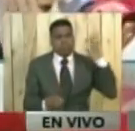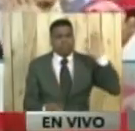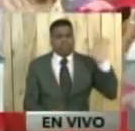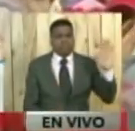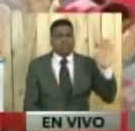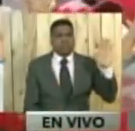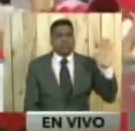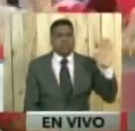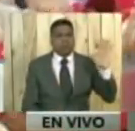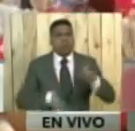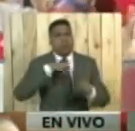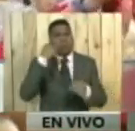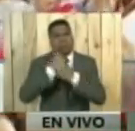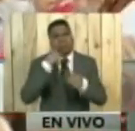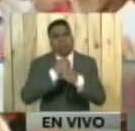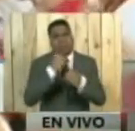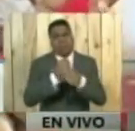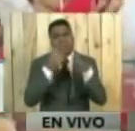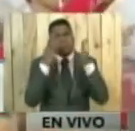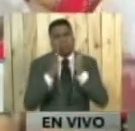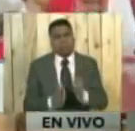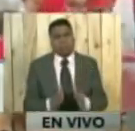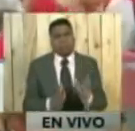con la clase trabajadora